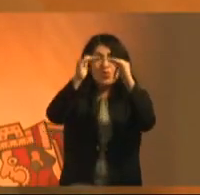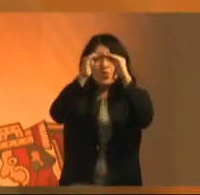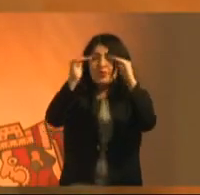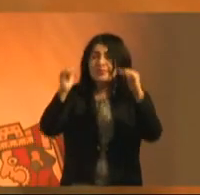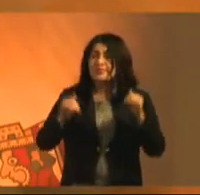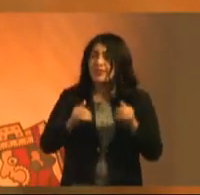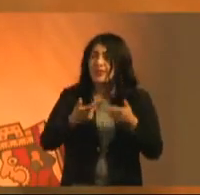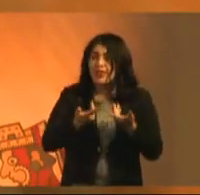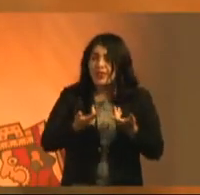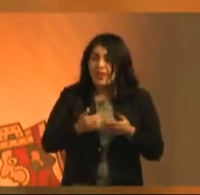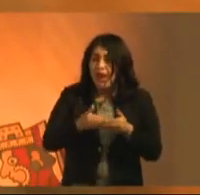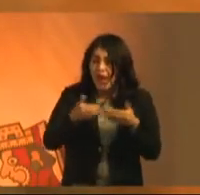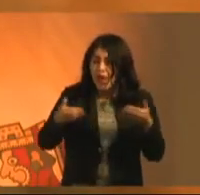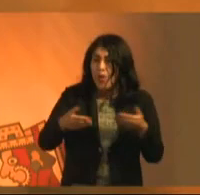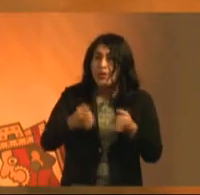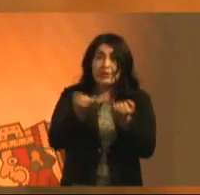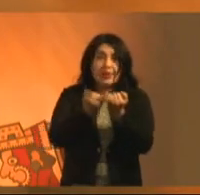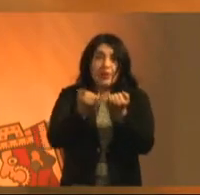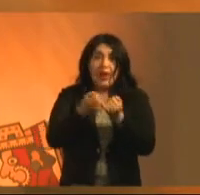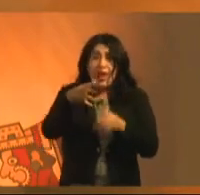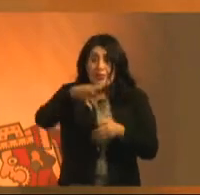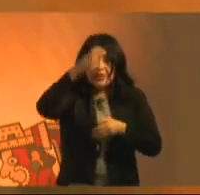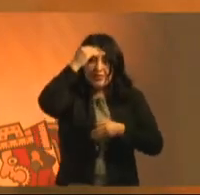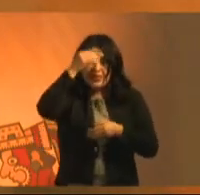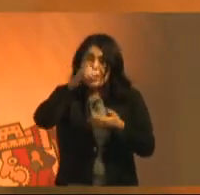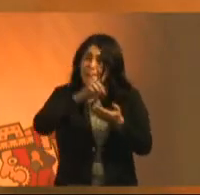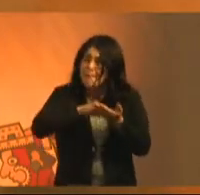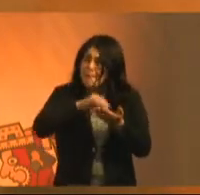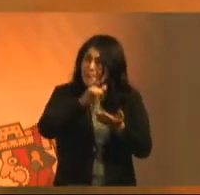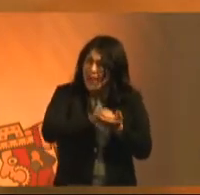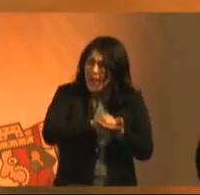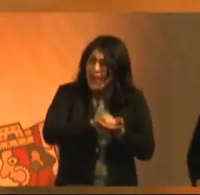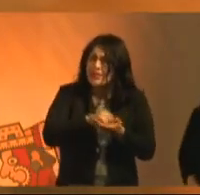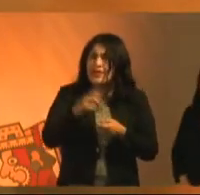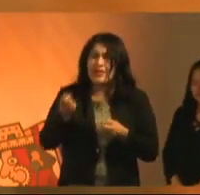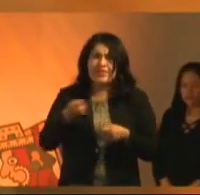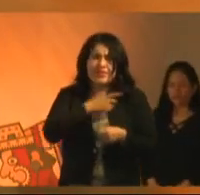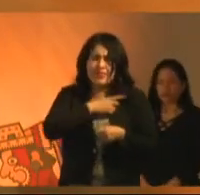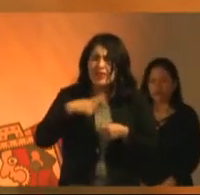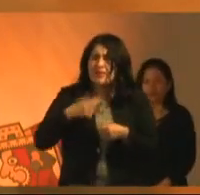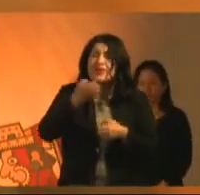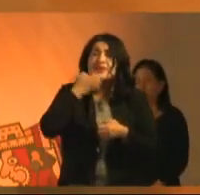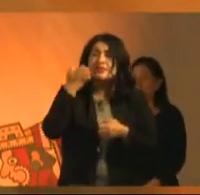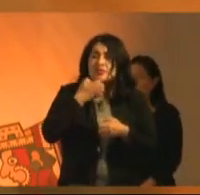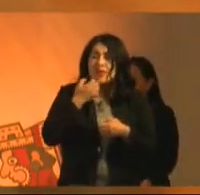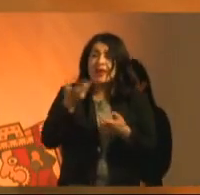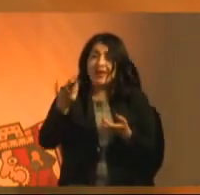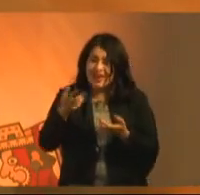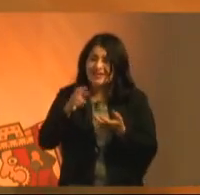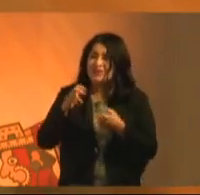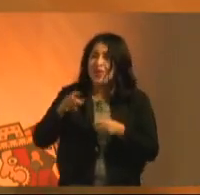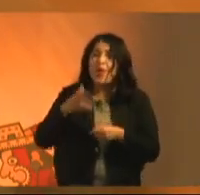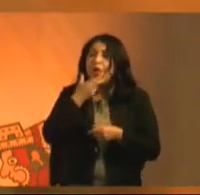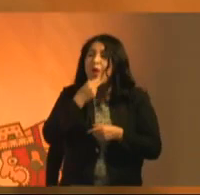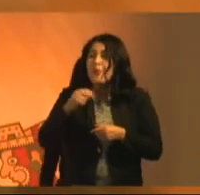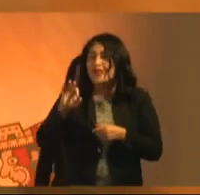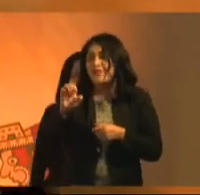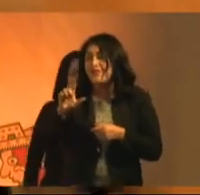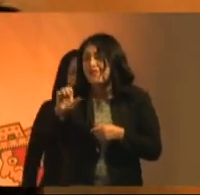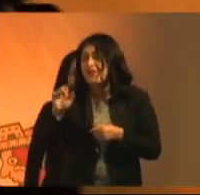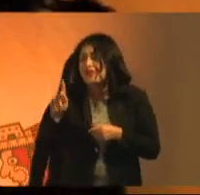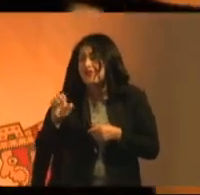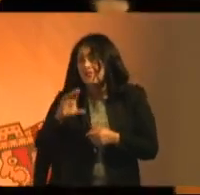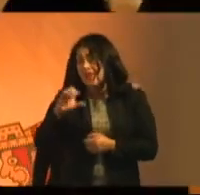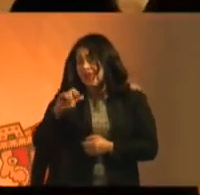habla de magia aprender el maya a ser obligatorio el mayo en las escuelas es una de las mayores aportaciones de felipe carillo puerto este hombre